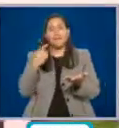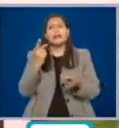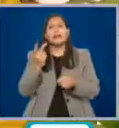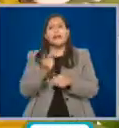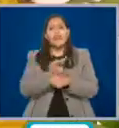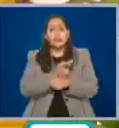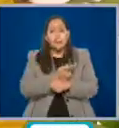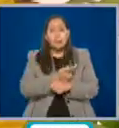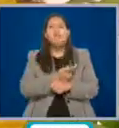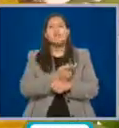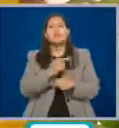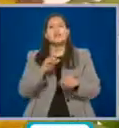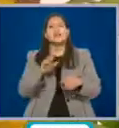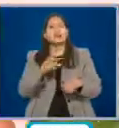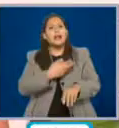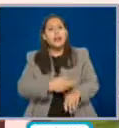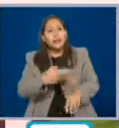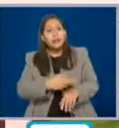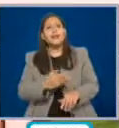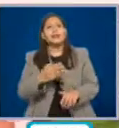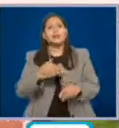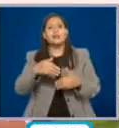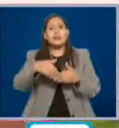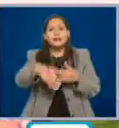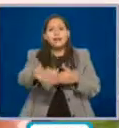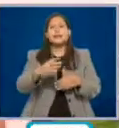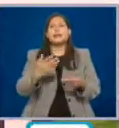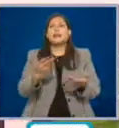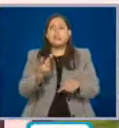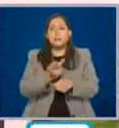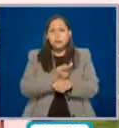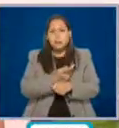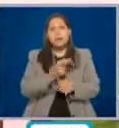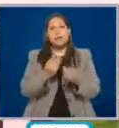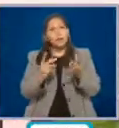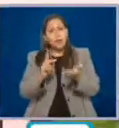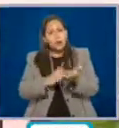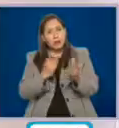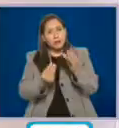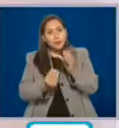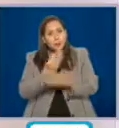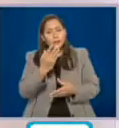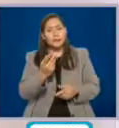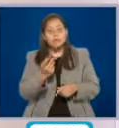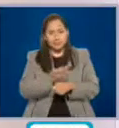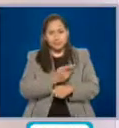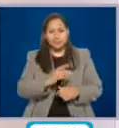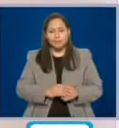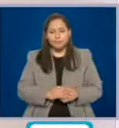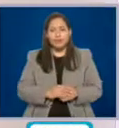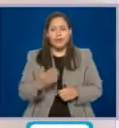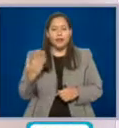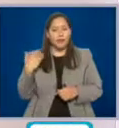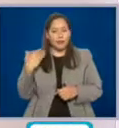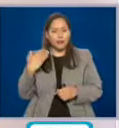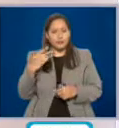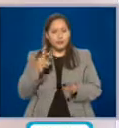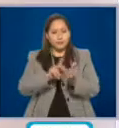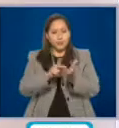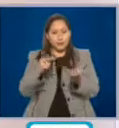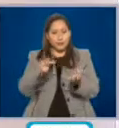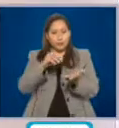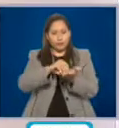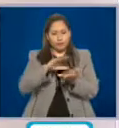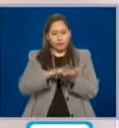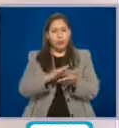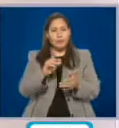pasar, cómo le van a hacer, qué es lo que sigue, nuevamente se va a renovar. Mira, recientemente salió publicada en